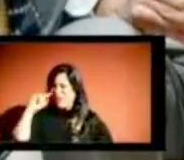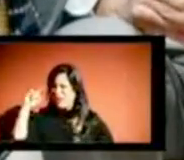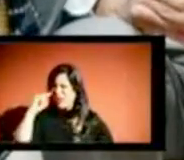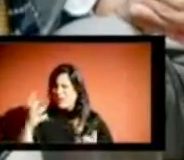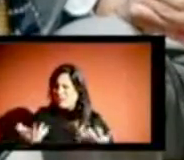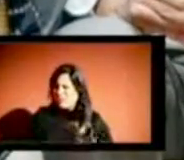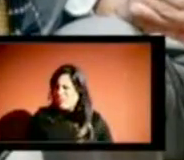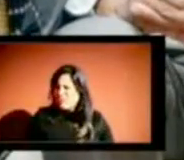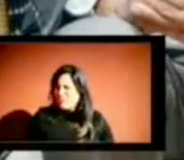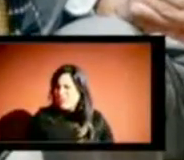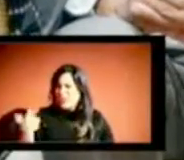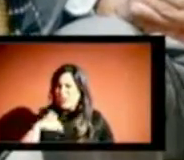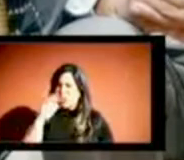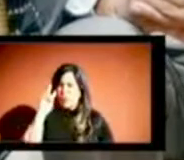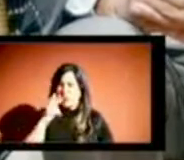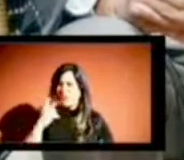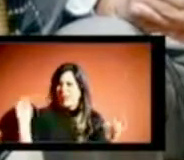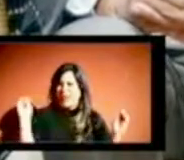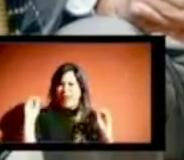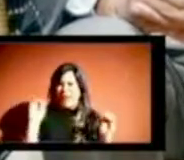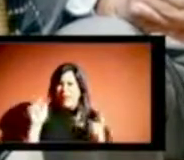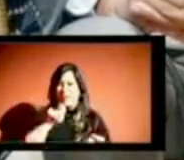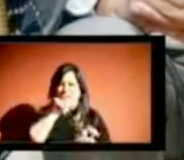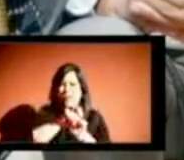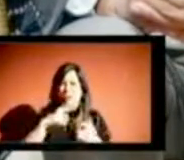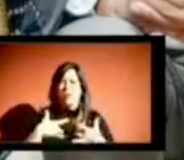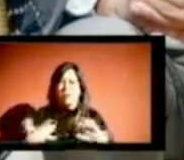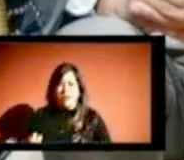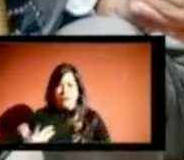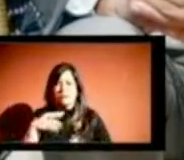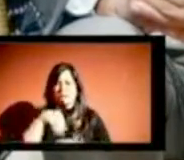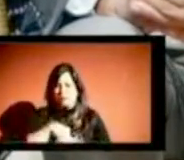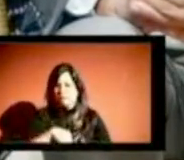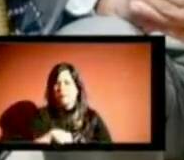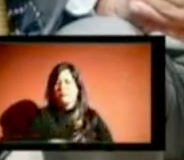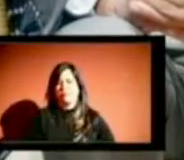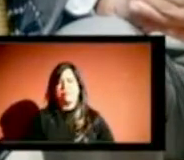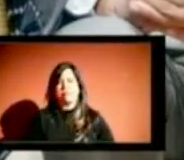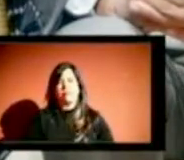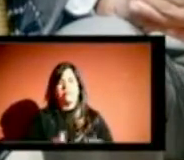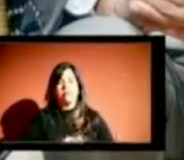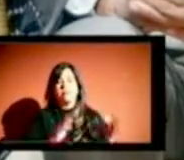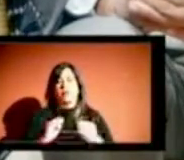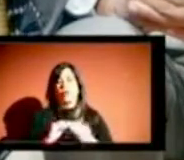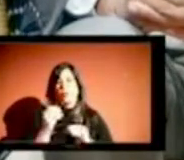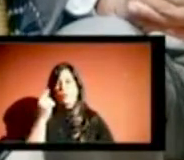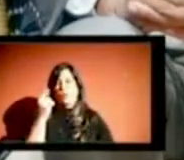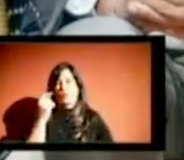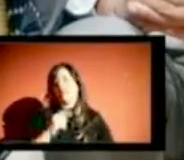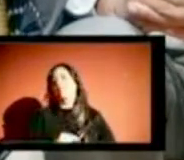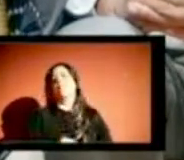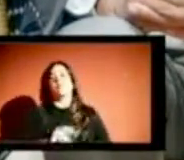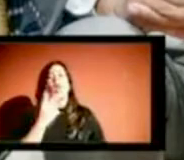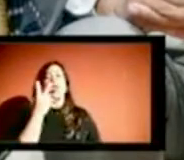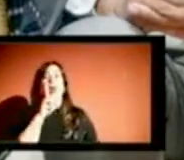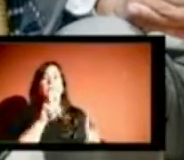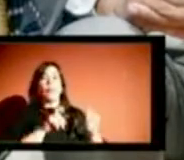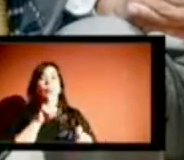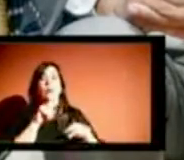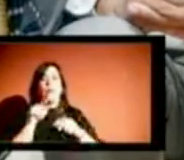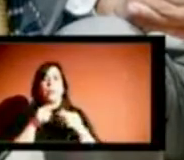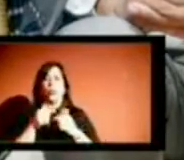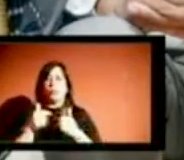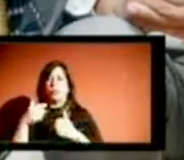tampoco pues conocemos los detalles de qué serán. Tele 11. Dos preguntas para el